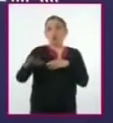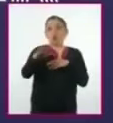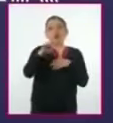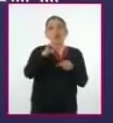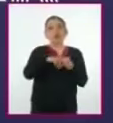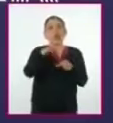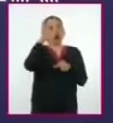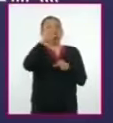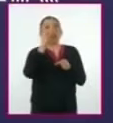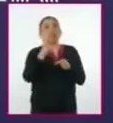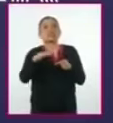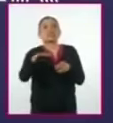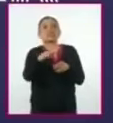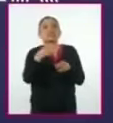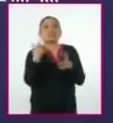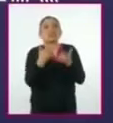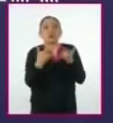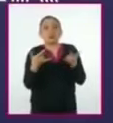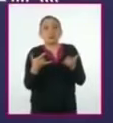culturales,